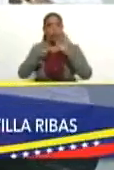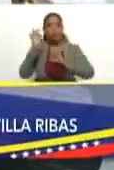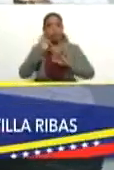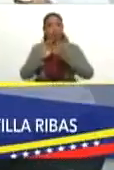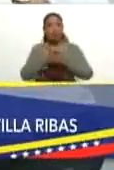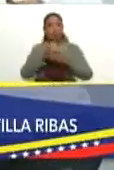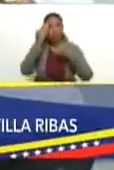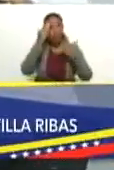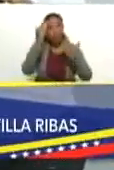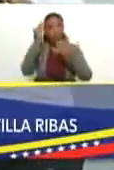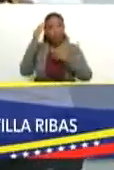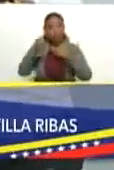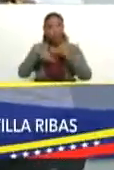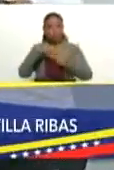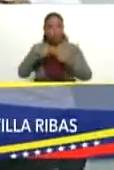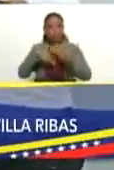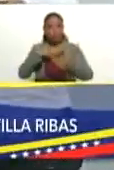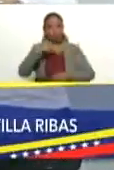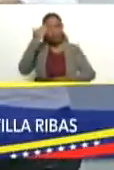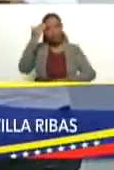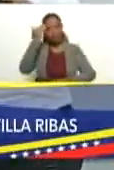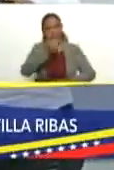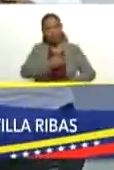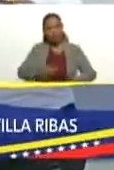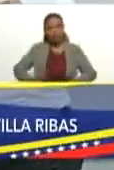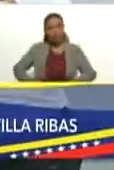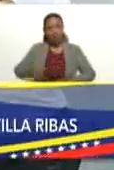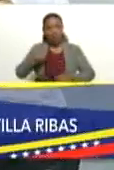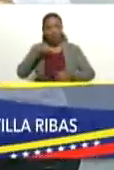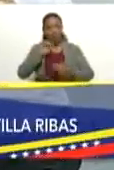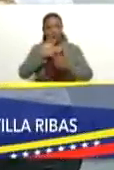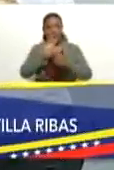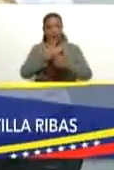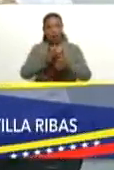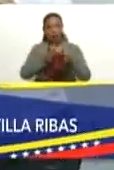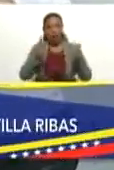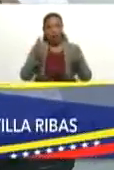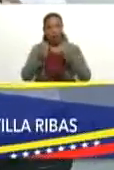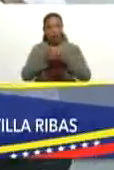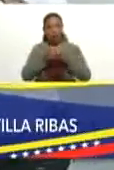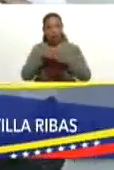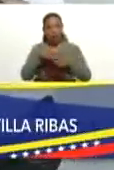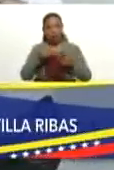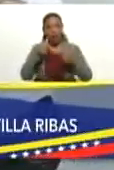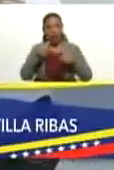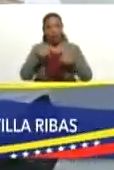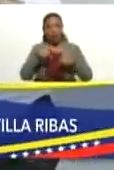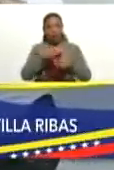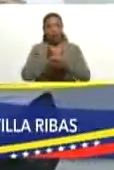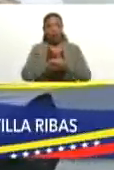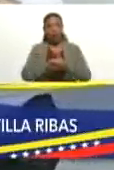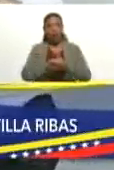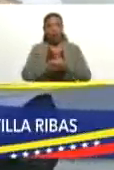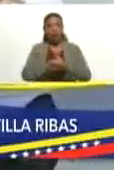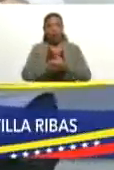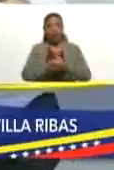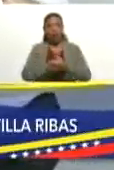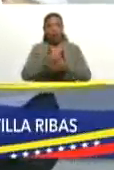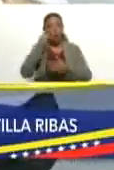Saludo revolucionario, mi presidente, desde la tierra del gran mariscal de Ayacucho, desde la tierra marinela